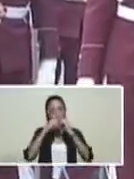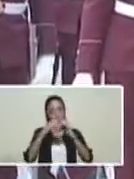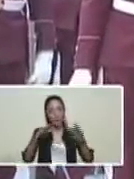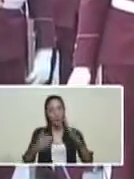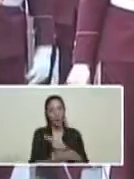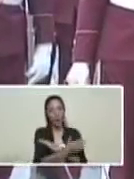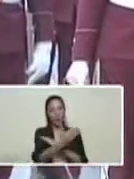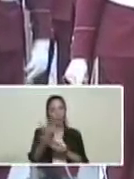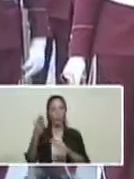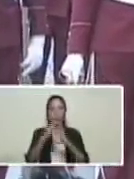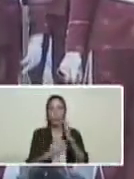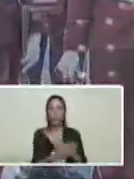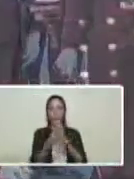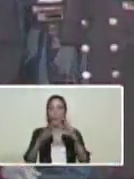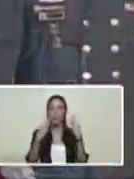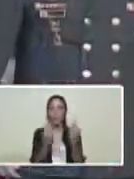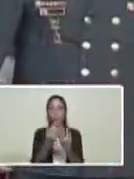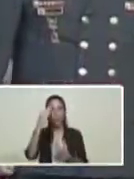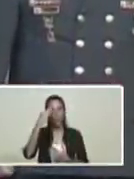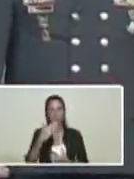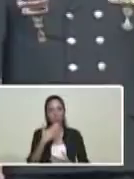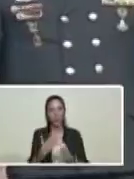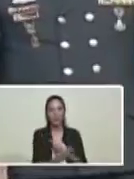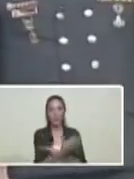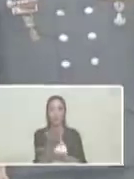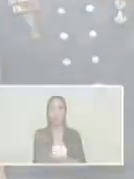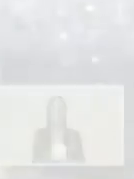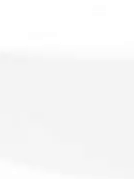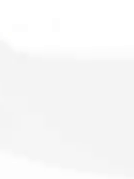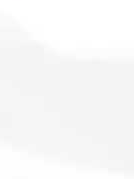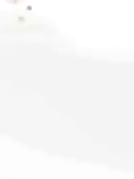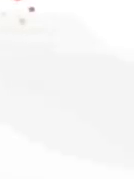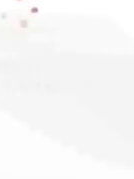ya toda la familia militar muchas gracias